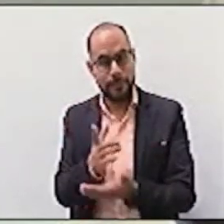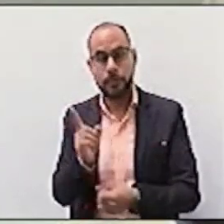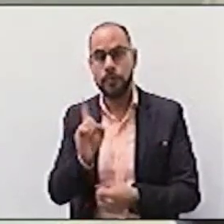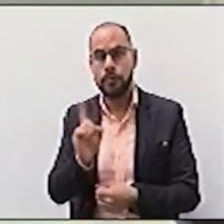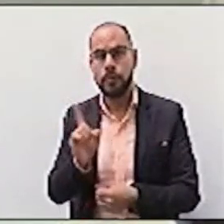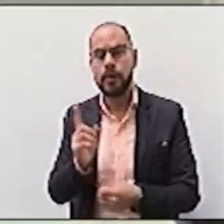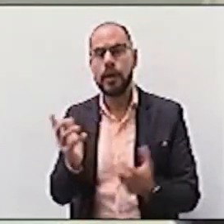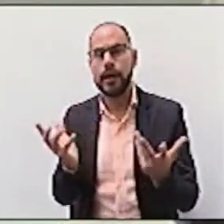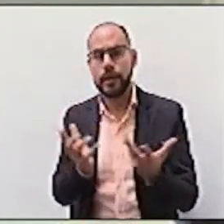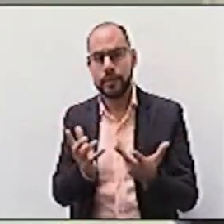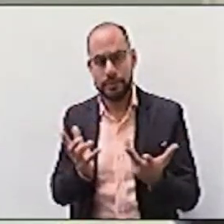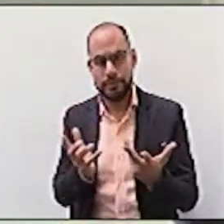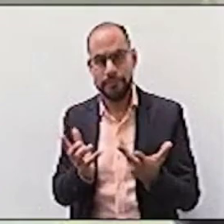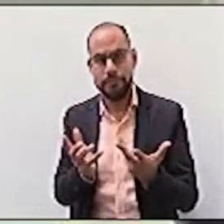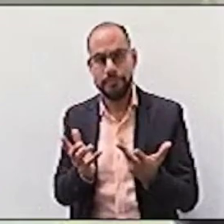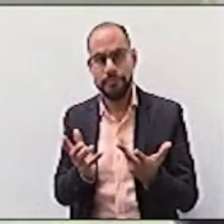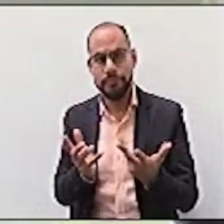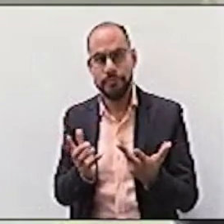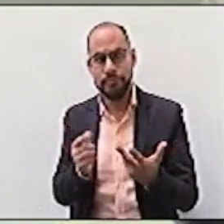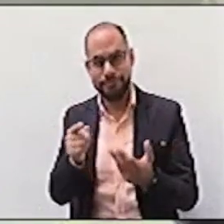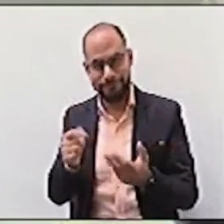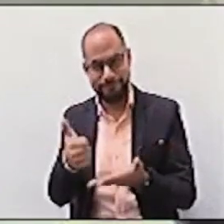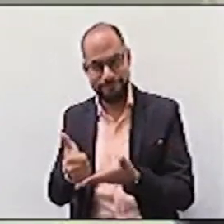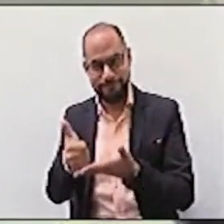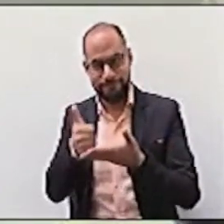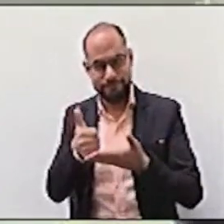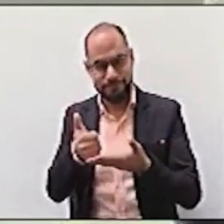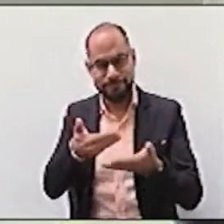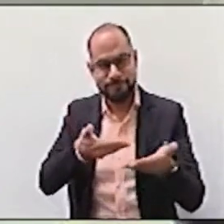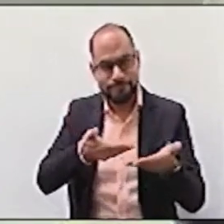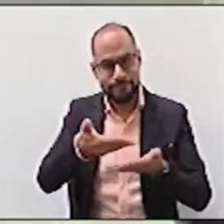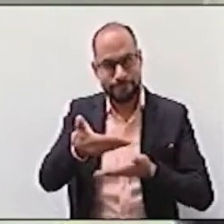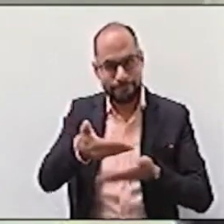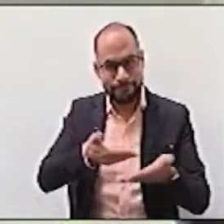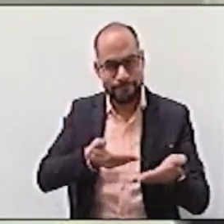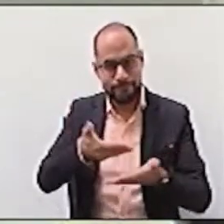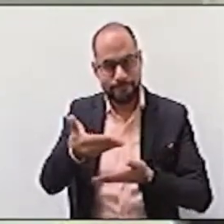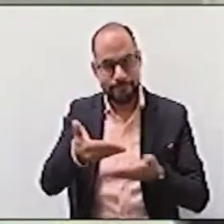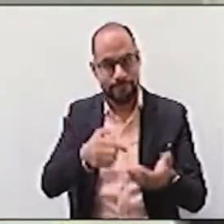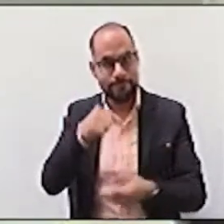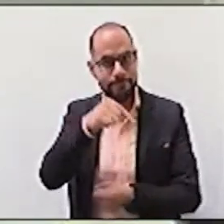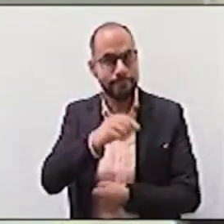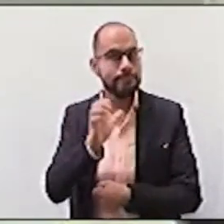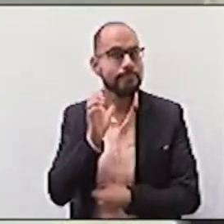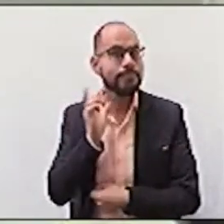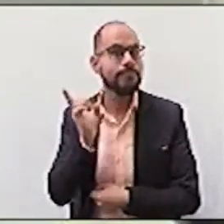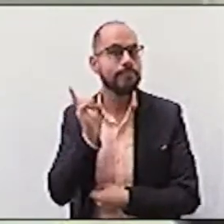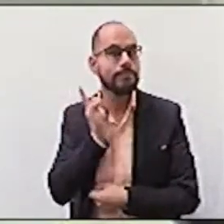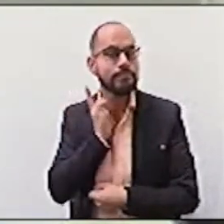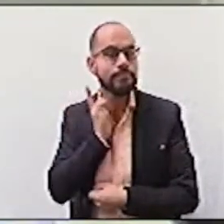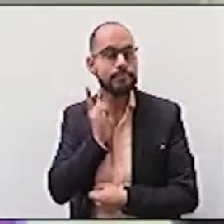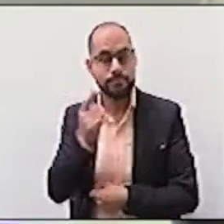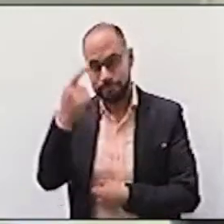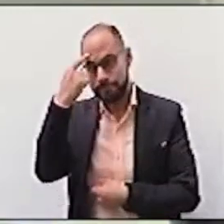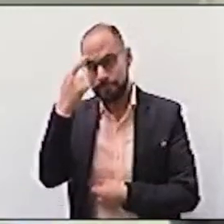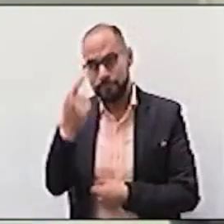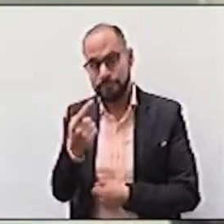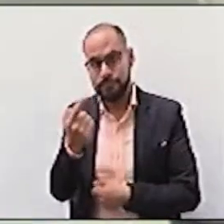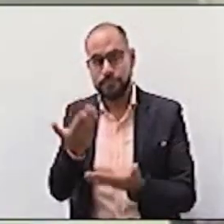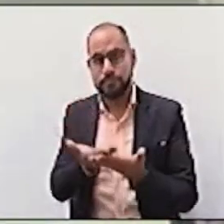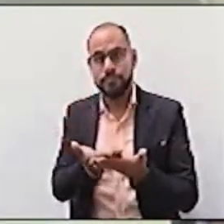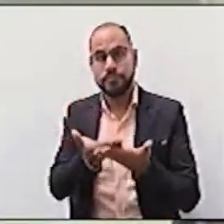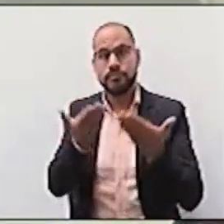sido el canal de interlocución con la legislatura para que este